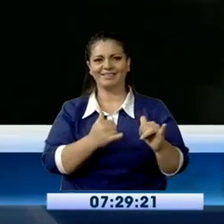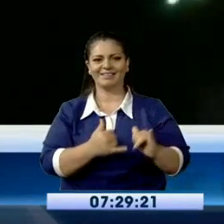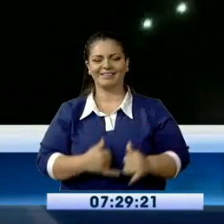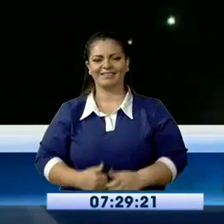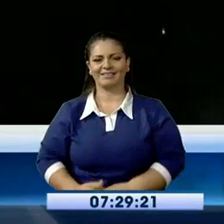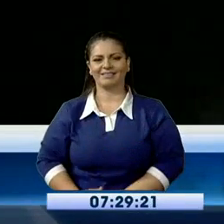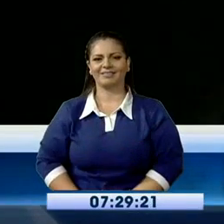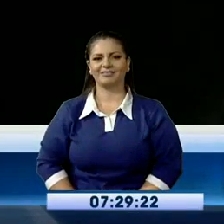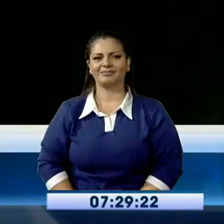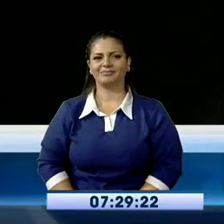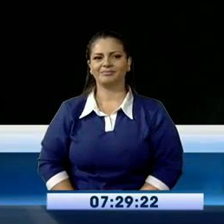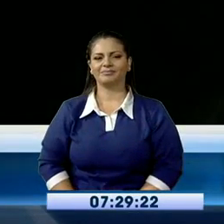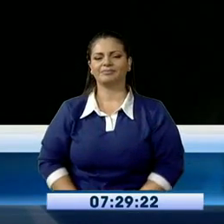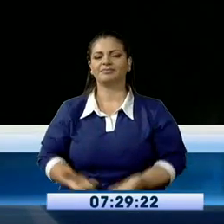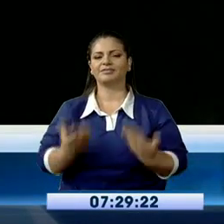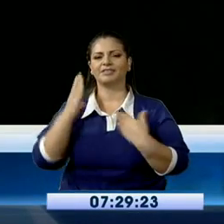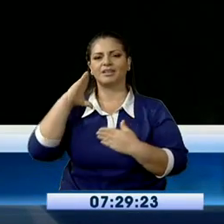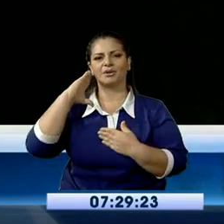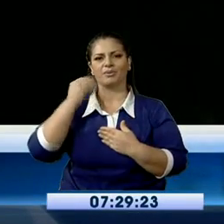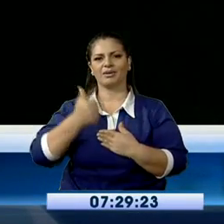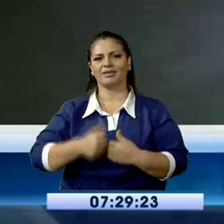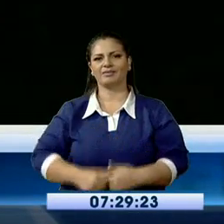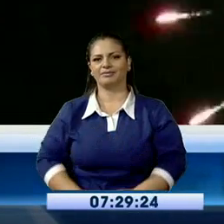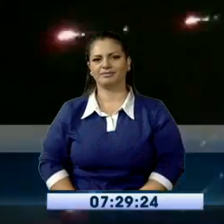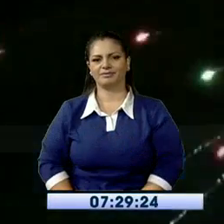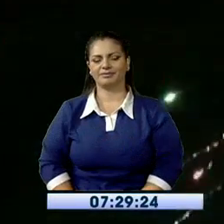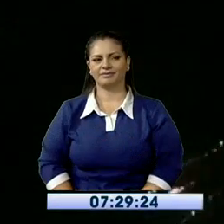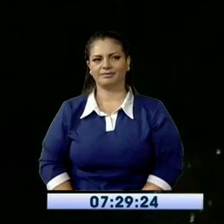Informó desde la ciudad de Cuenca, Francisco Ramírez.